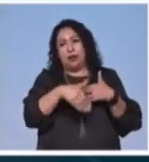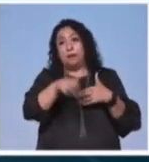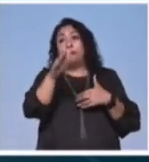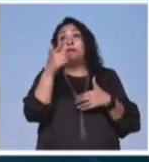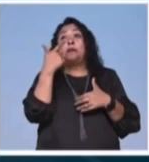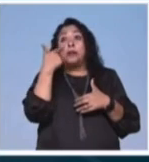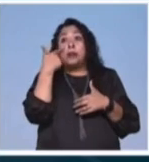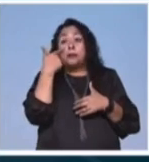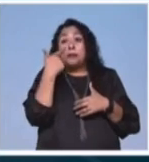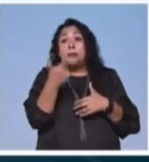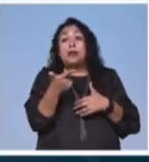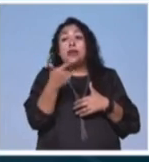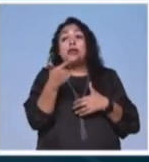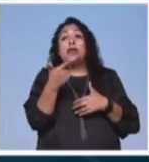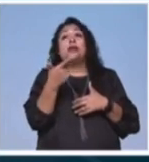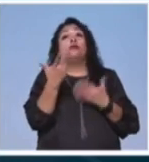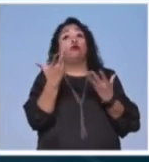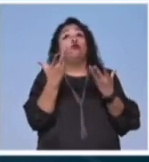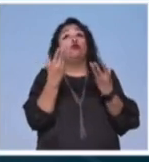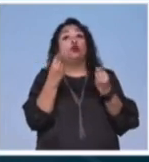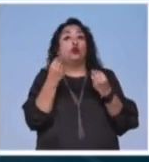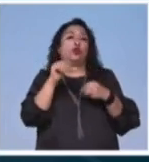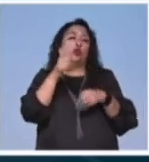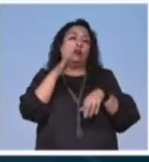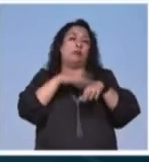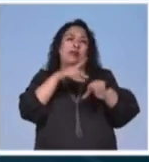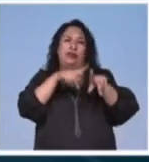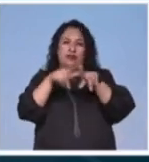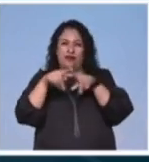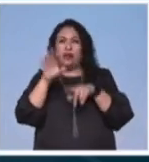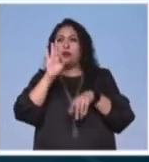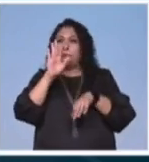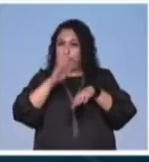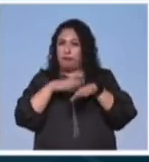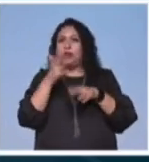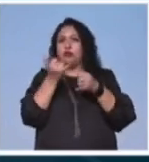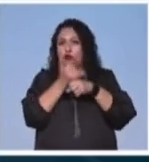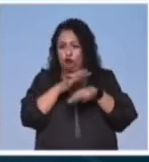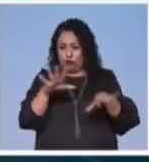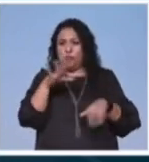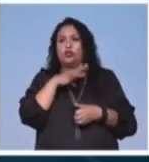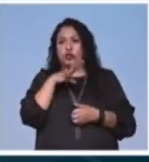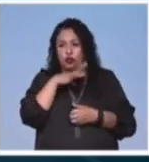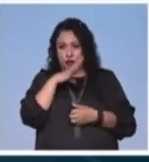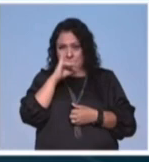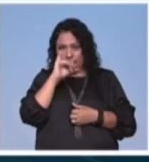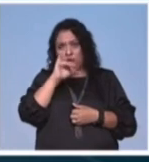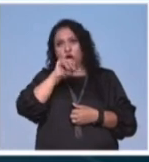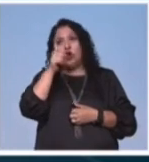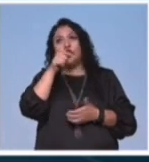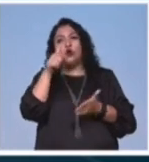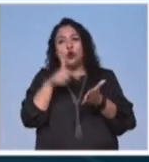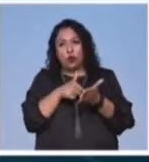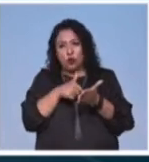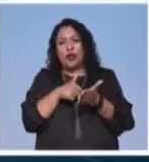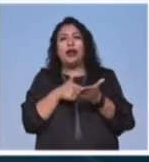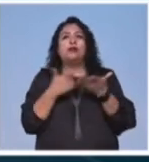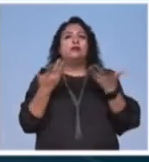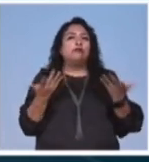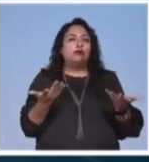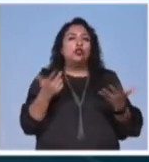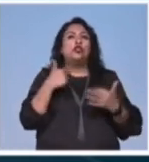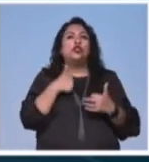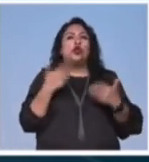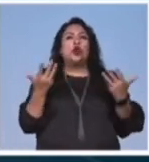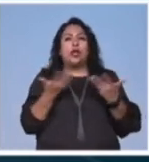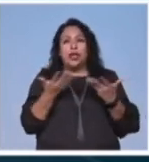y encontré muchas más, ¿no? Y quizás más información en otros territorios. Entonces lo que